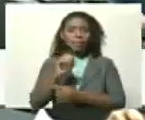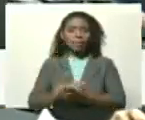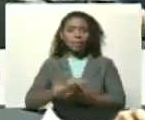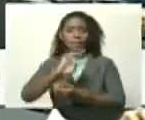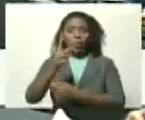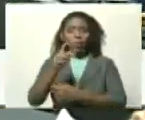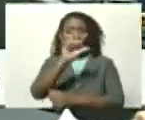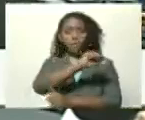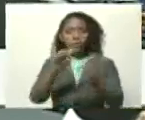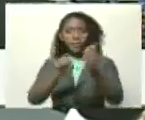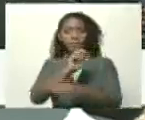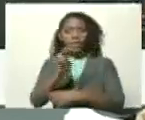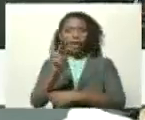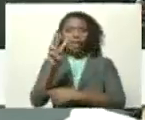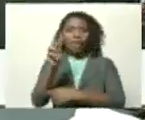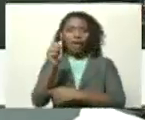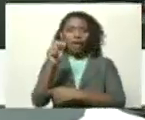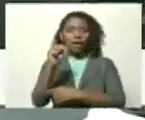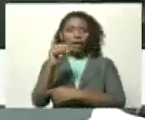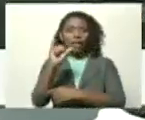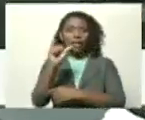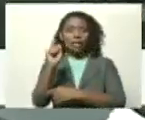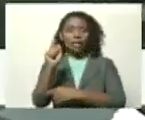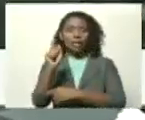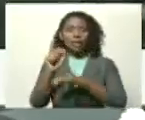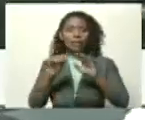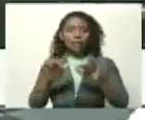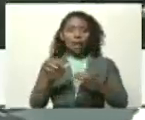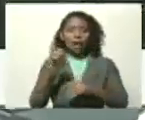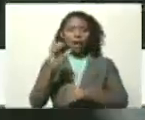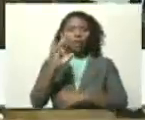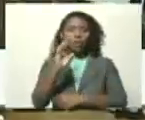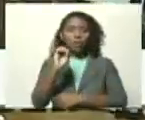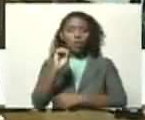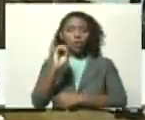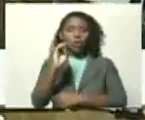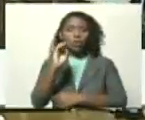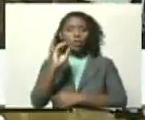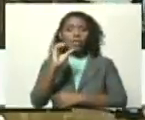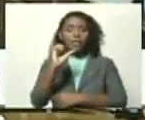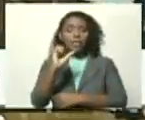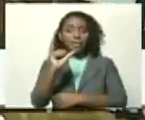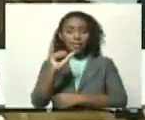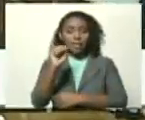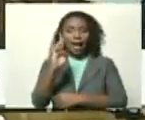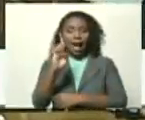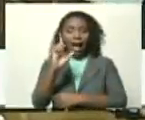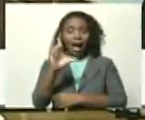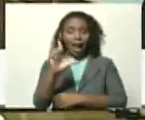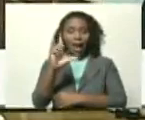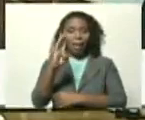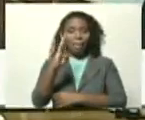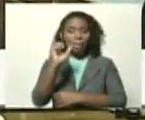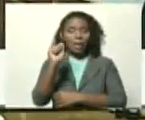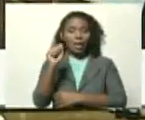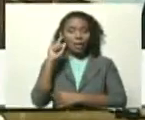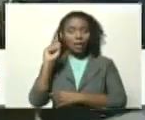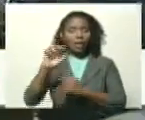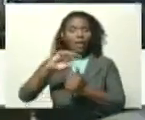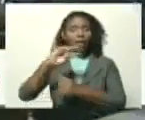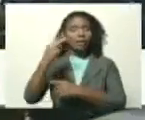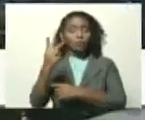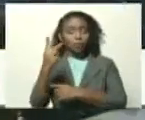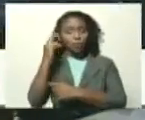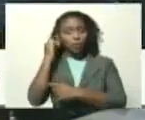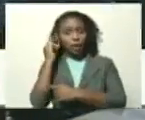segunda vicepresidenta Vanessa Montero, la secretaria Rosalba Gil y la subsecretaria Inti Hinojosa. Ya cada uno